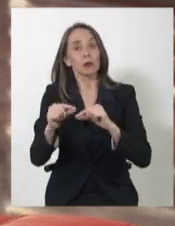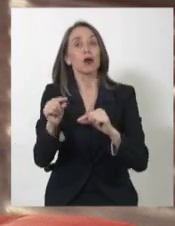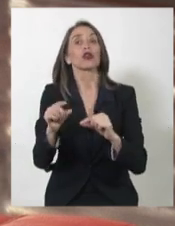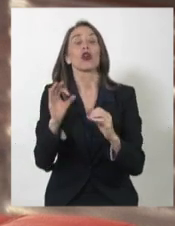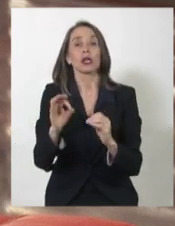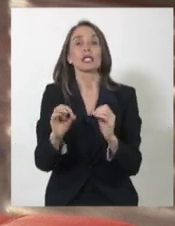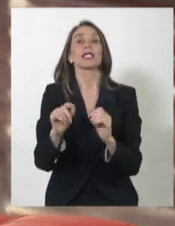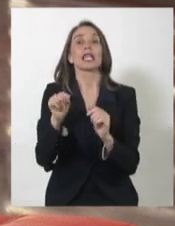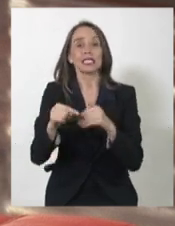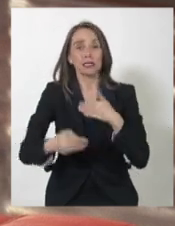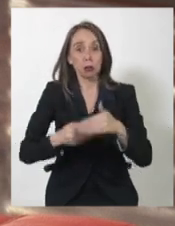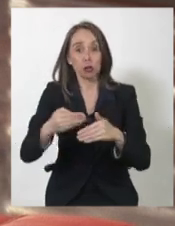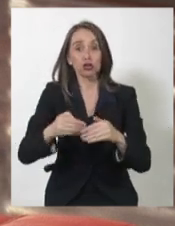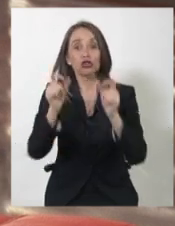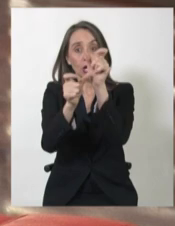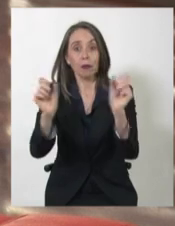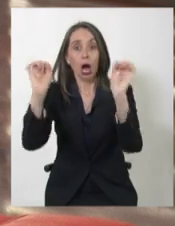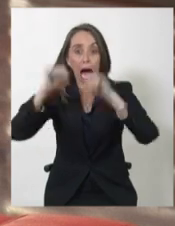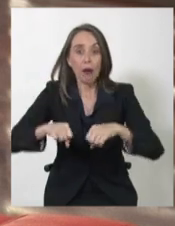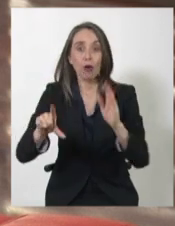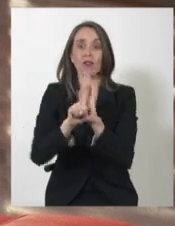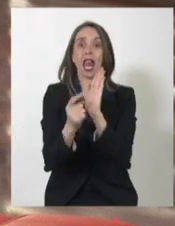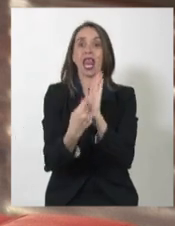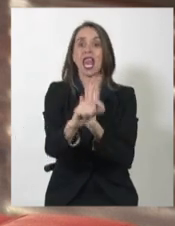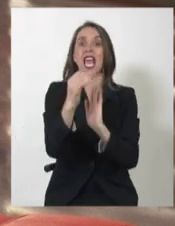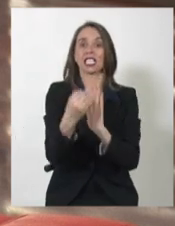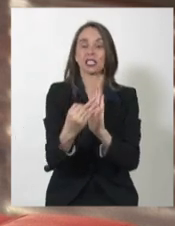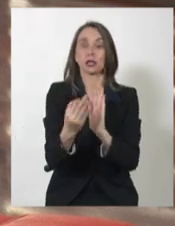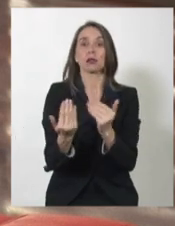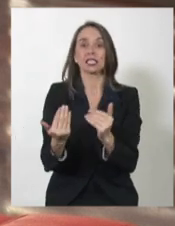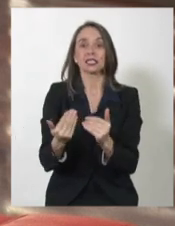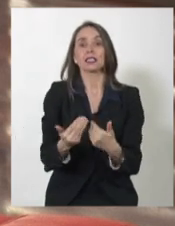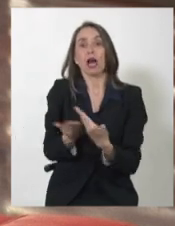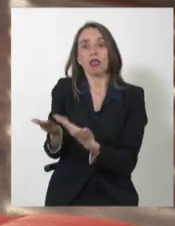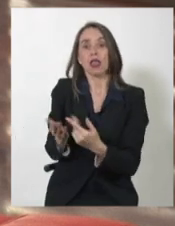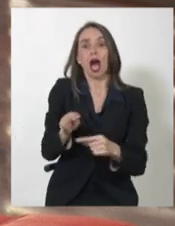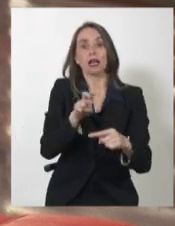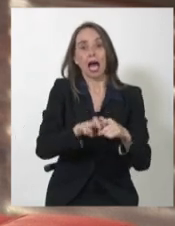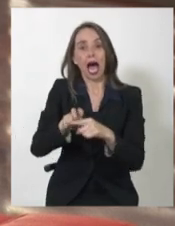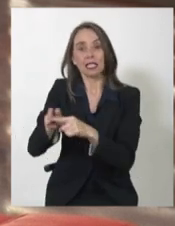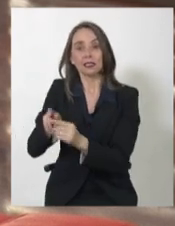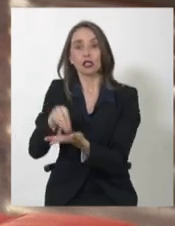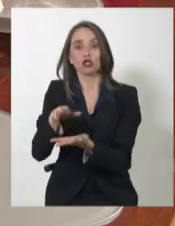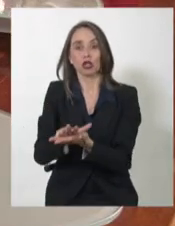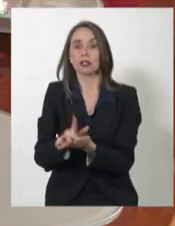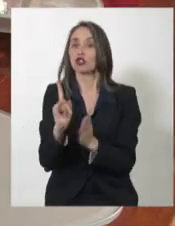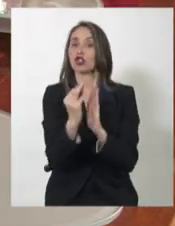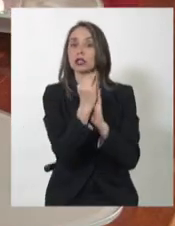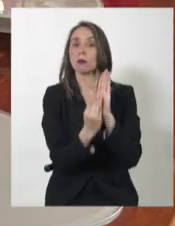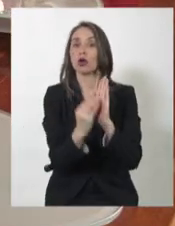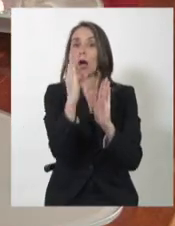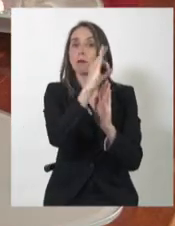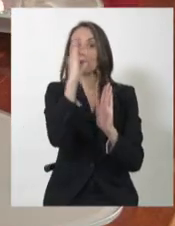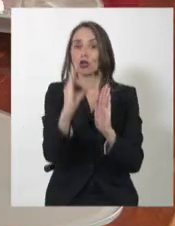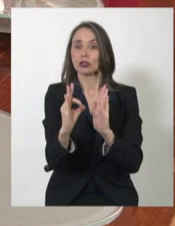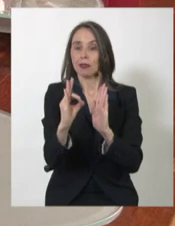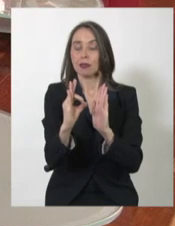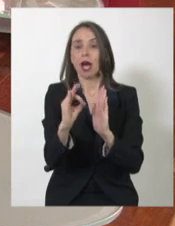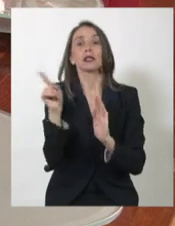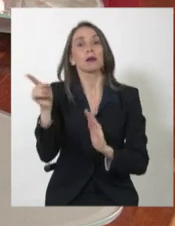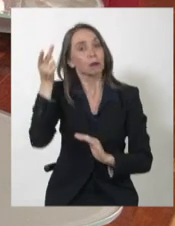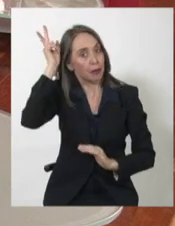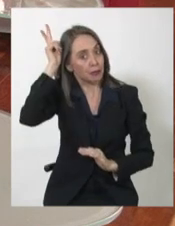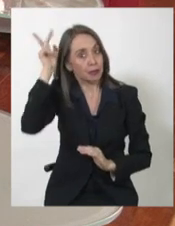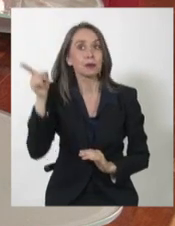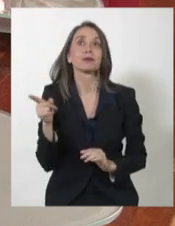la legitimación de este proceso es preciso el escaño reservado, no un porcentaje. Otro aspecto también